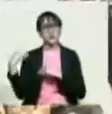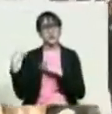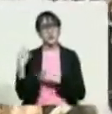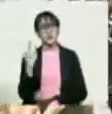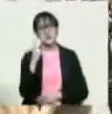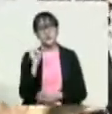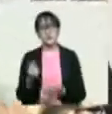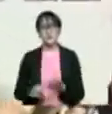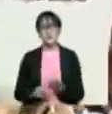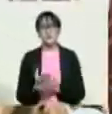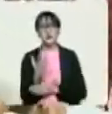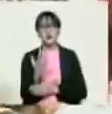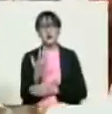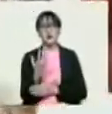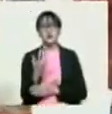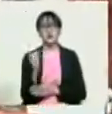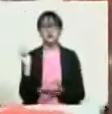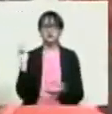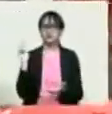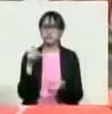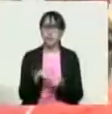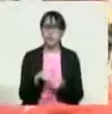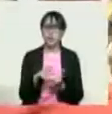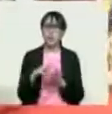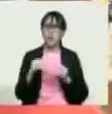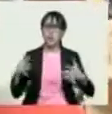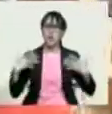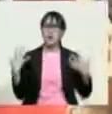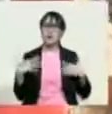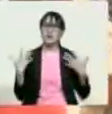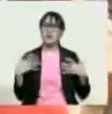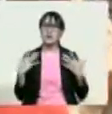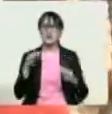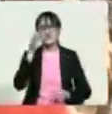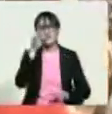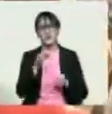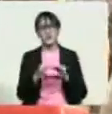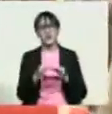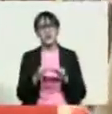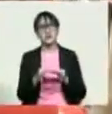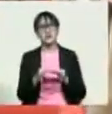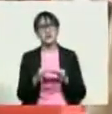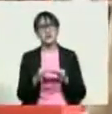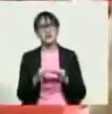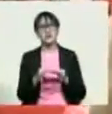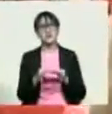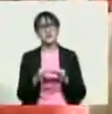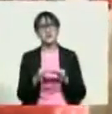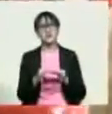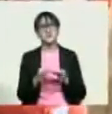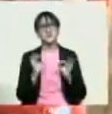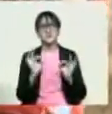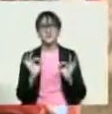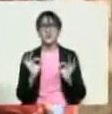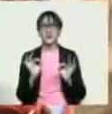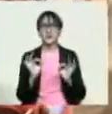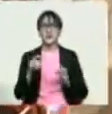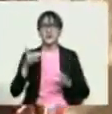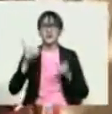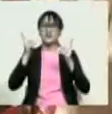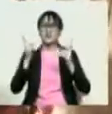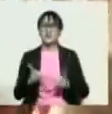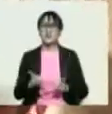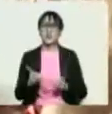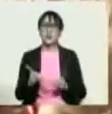20 de mayo salgamos todos con alegría fe esperanza y optimismo en una decisión